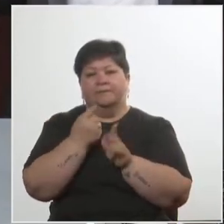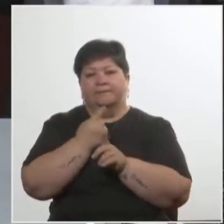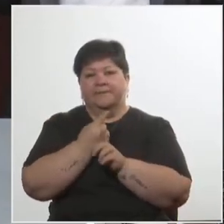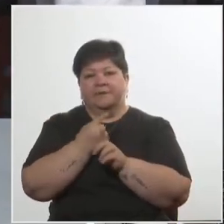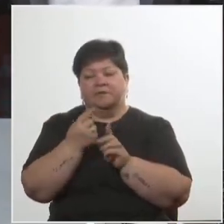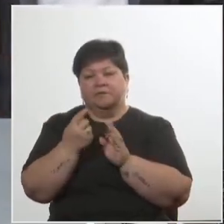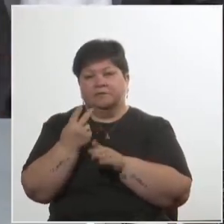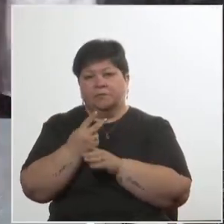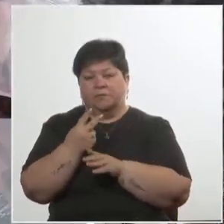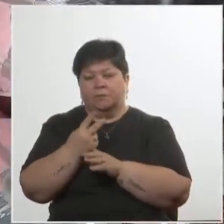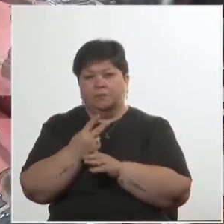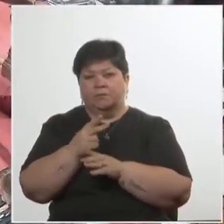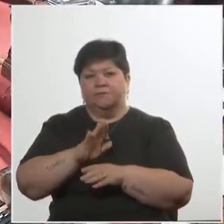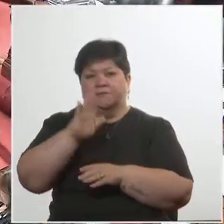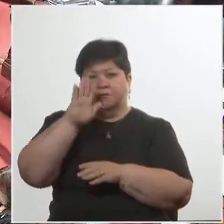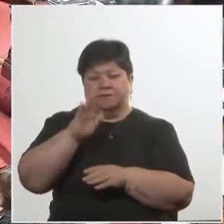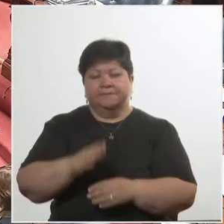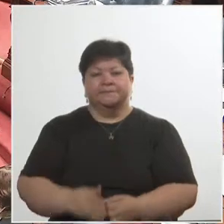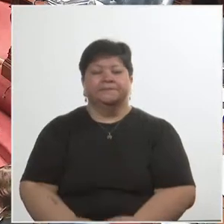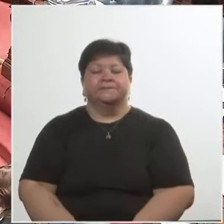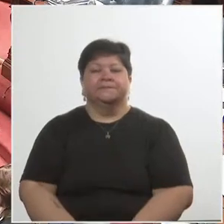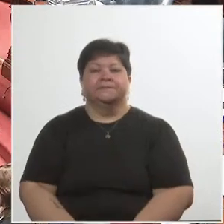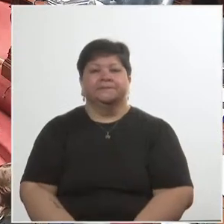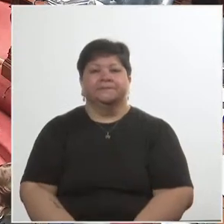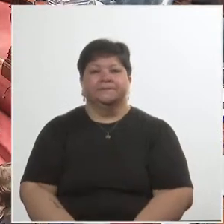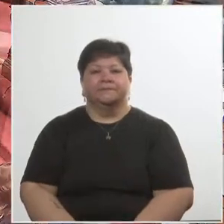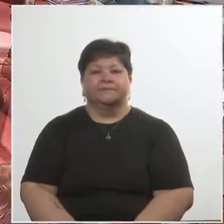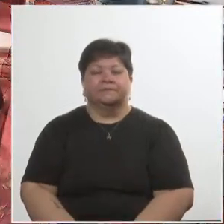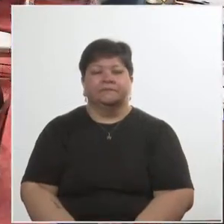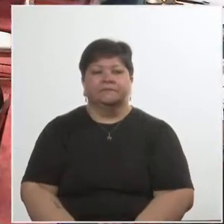por la afirmativa sirvance en expresar